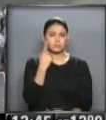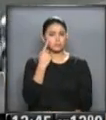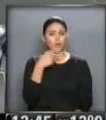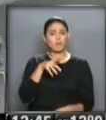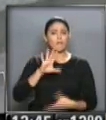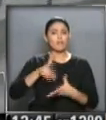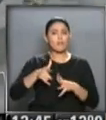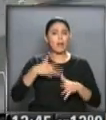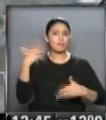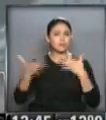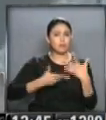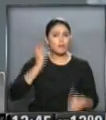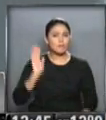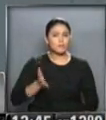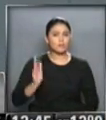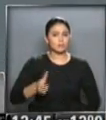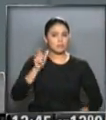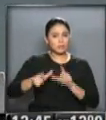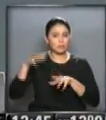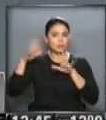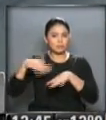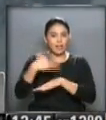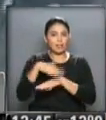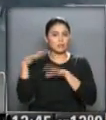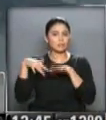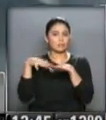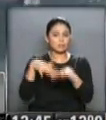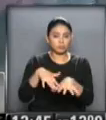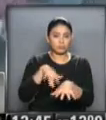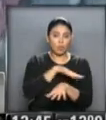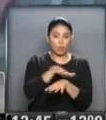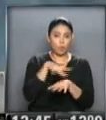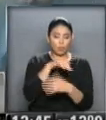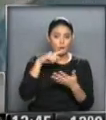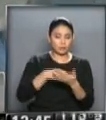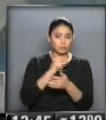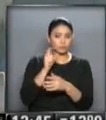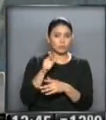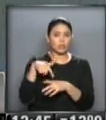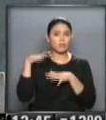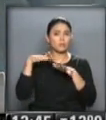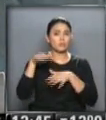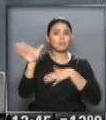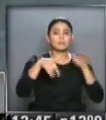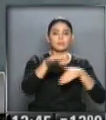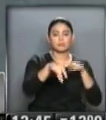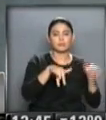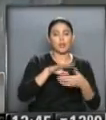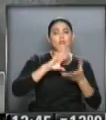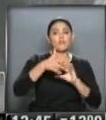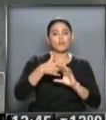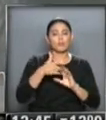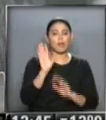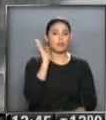la que algunos grupos salieron a las calles en algunas zonas, sobre todo de San Pablo, una protesta que fue convocada a partir de